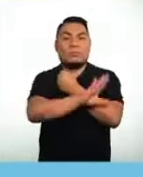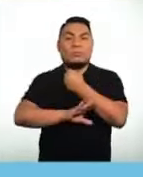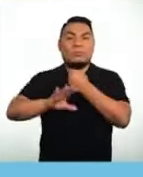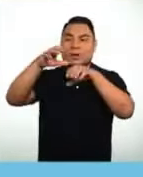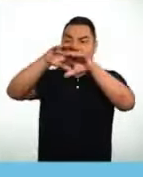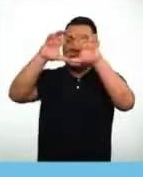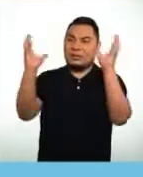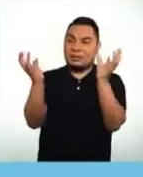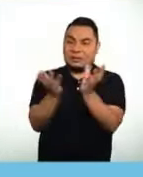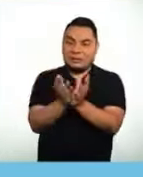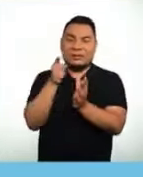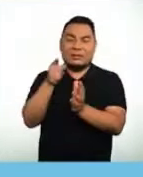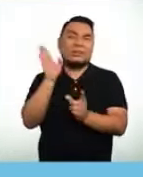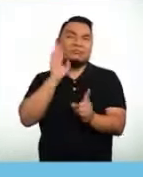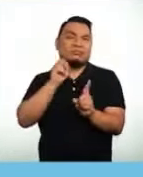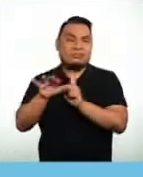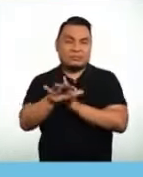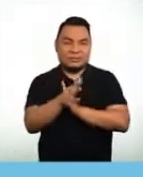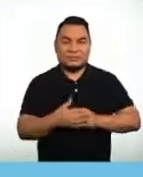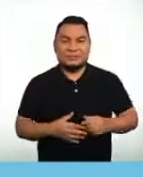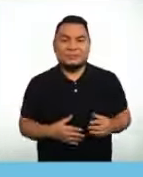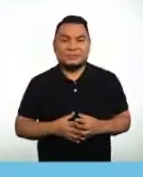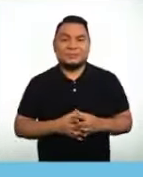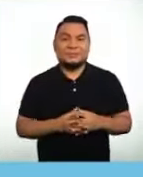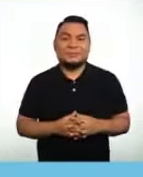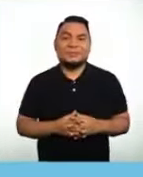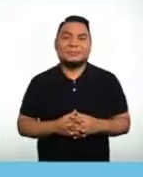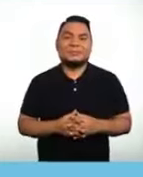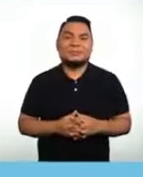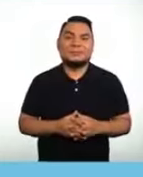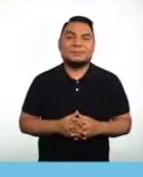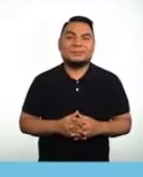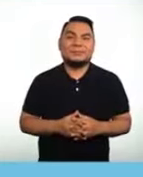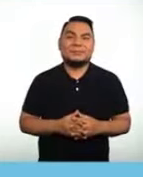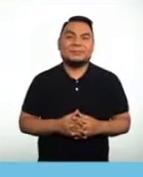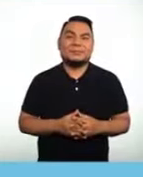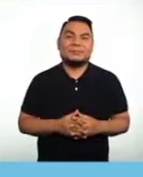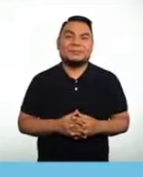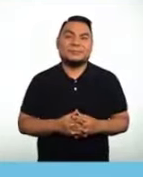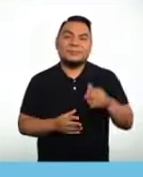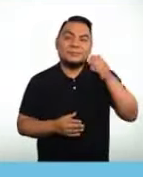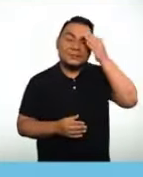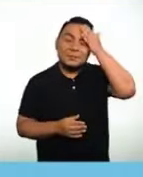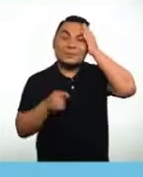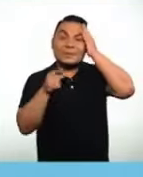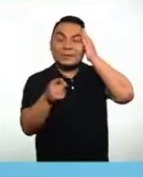y proteger el planeta de la contaminación.